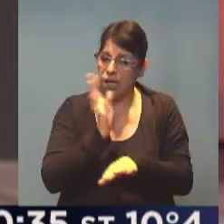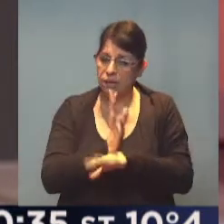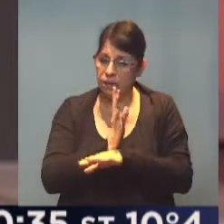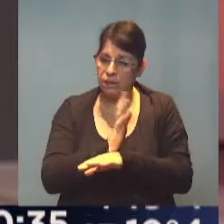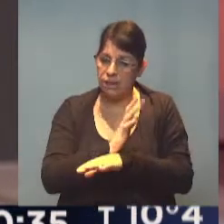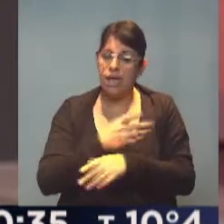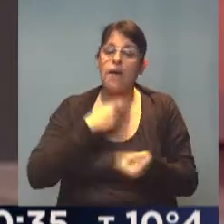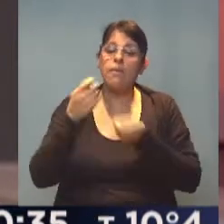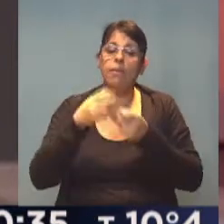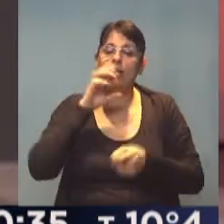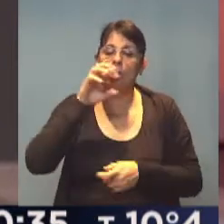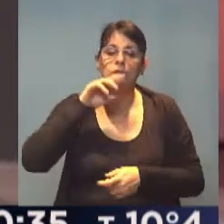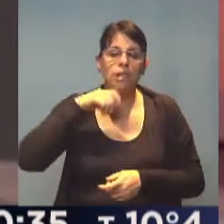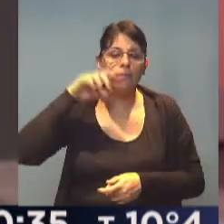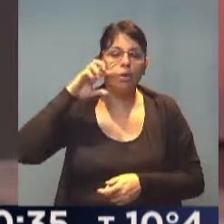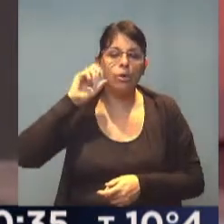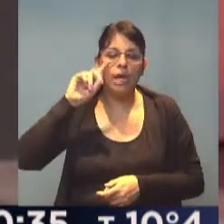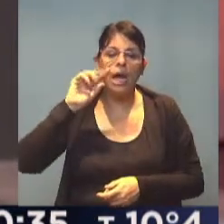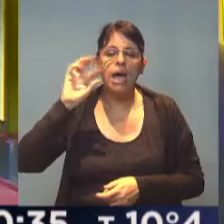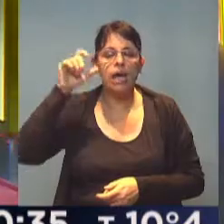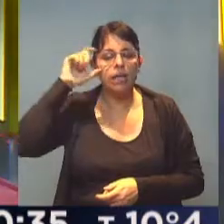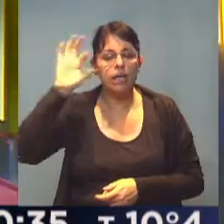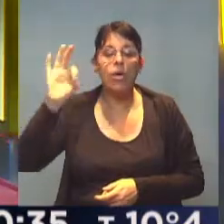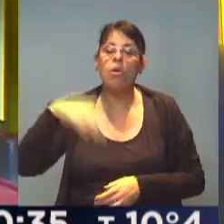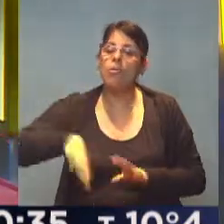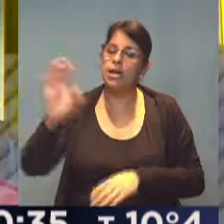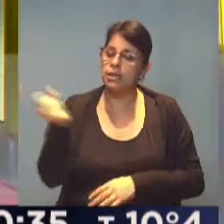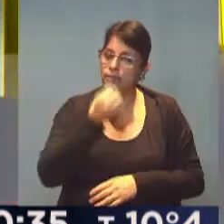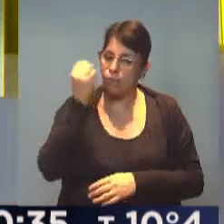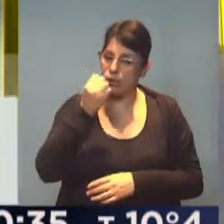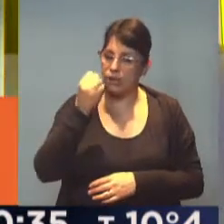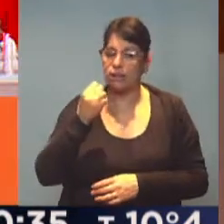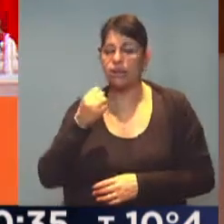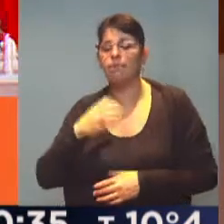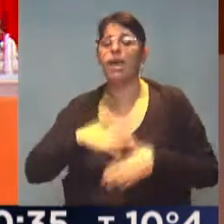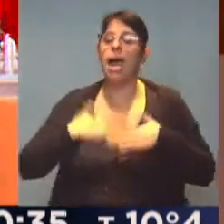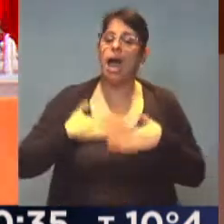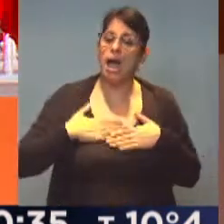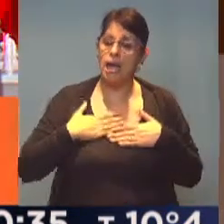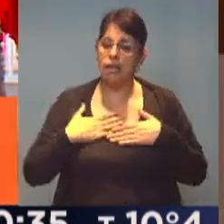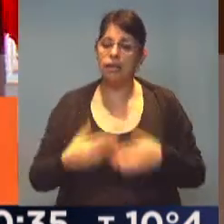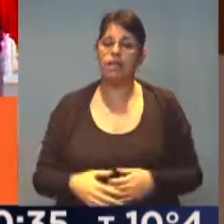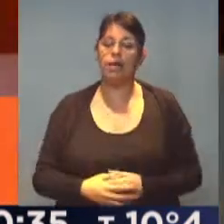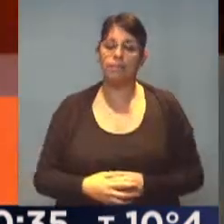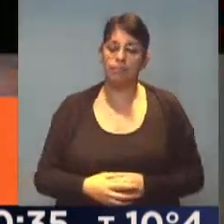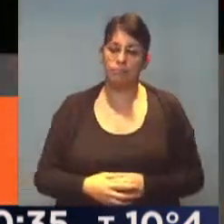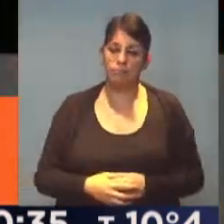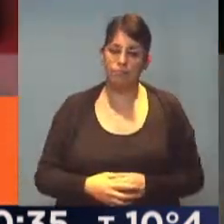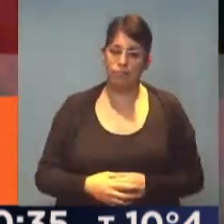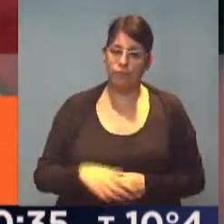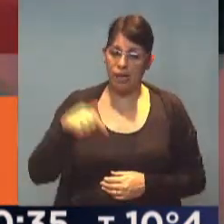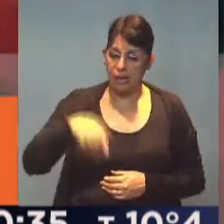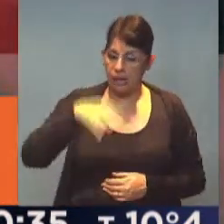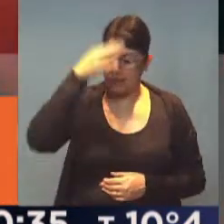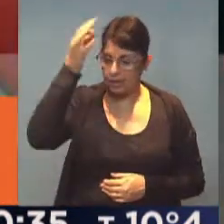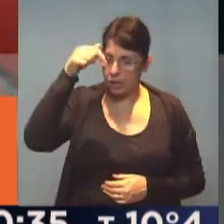ballet contemporáneo se destacó. Mira. Es una alegría enorme, inmensa, que este teatro